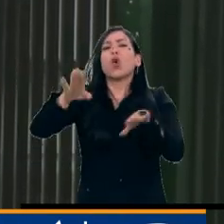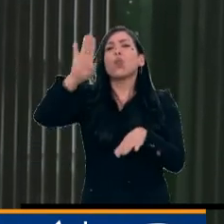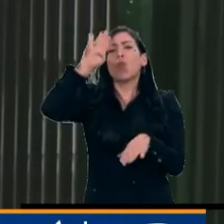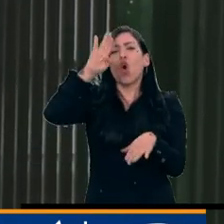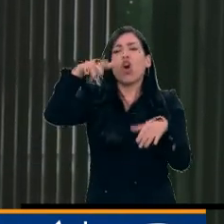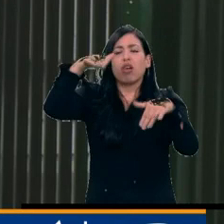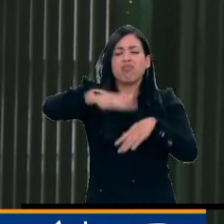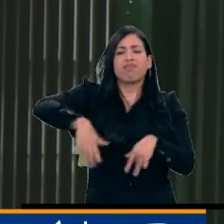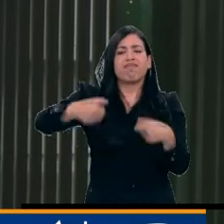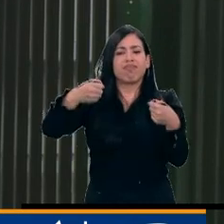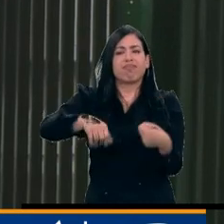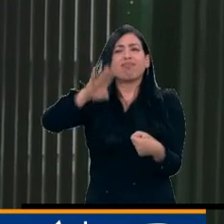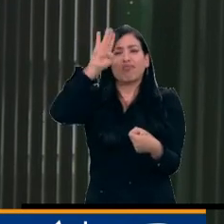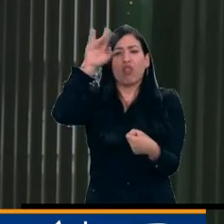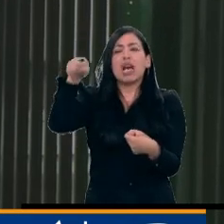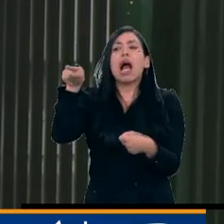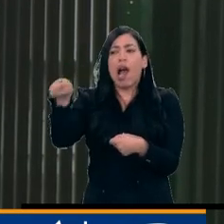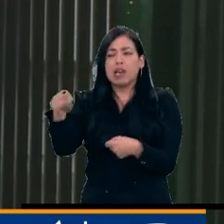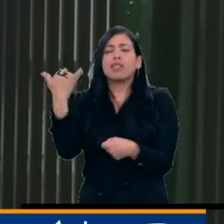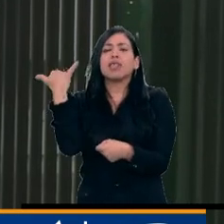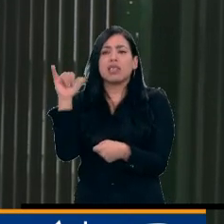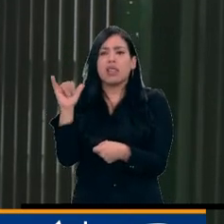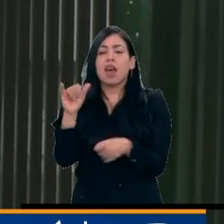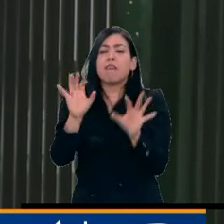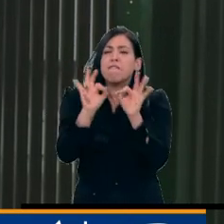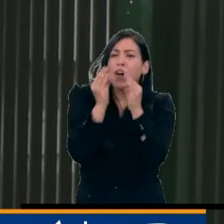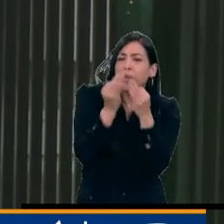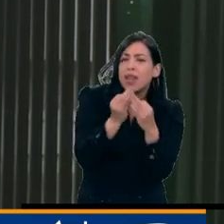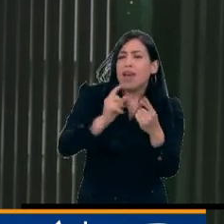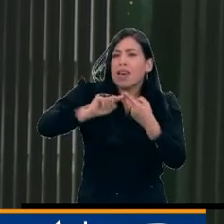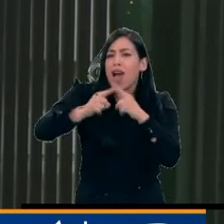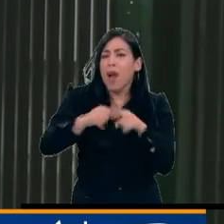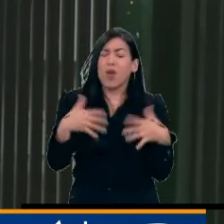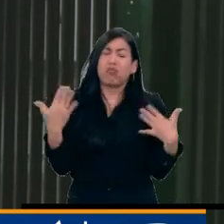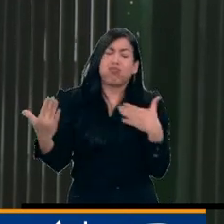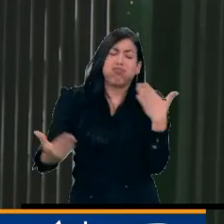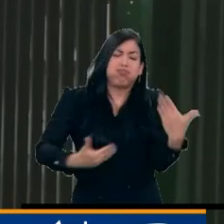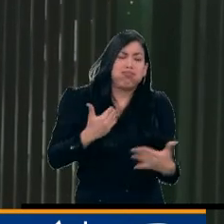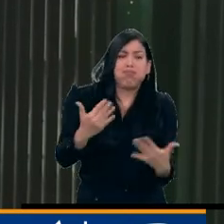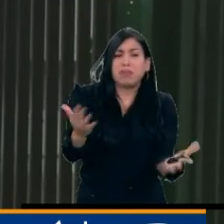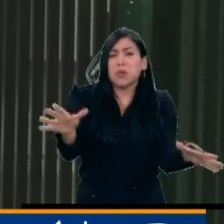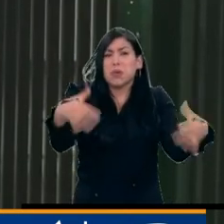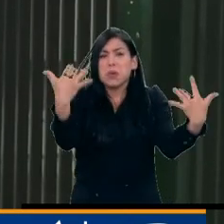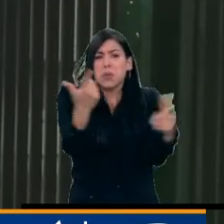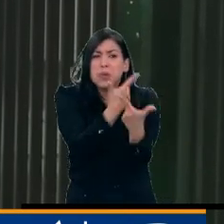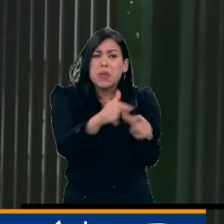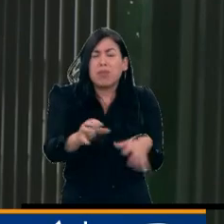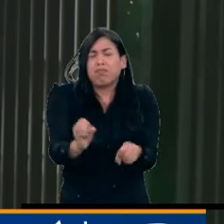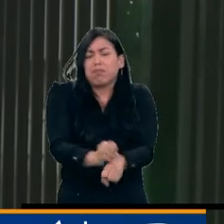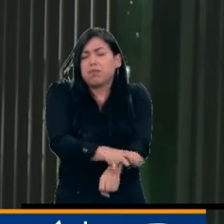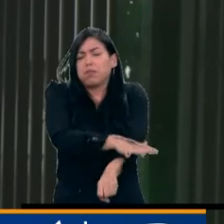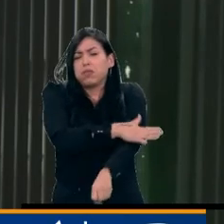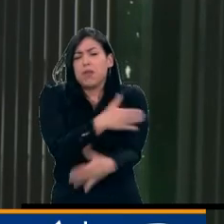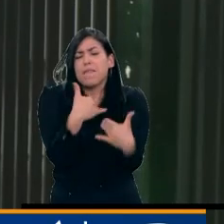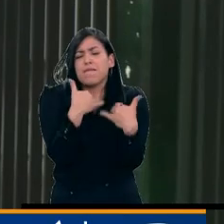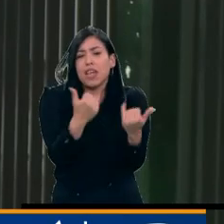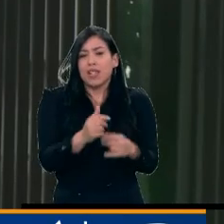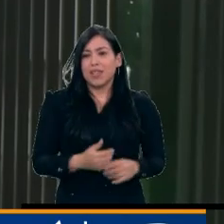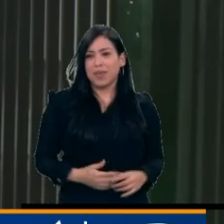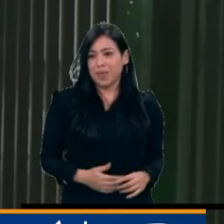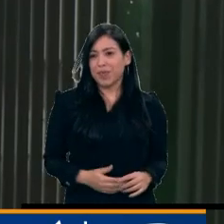Policía Metropolitana, y fue aquí donde familiares, amigos los recibieron con abrazos y en medio de una alegría profunda.